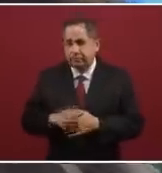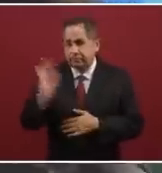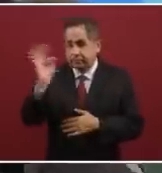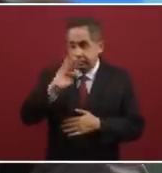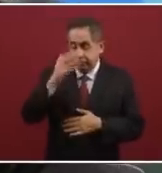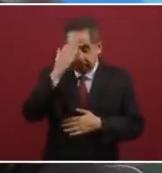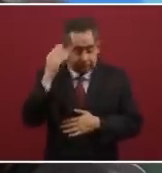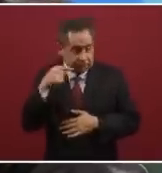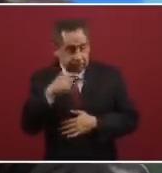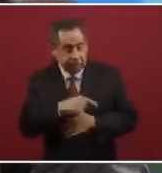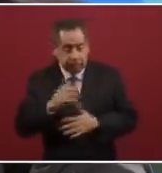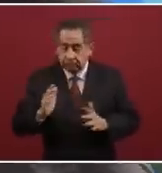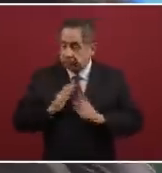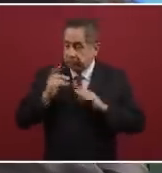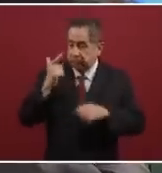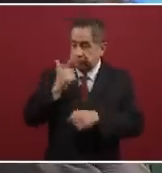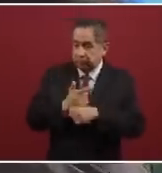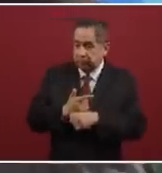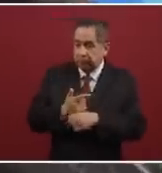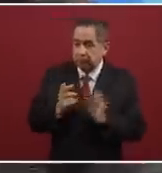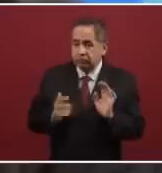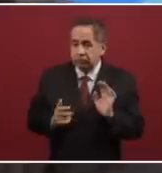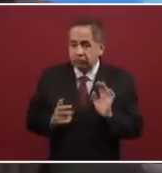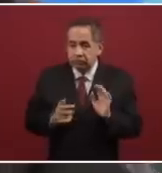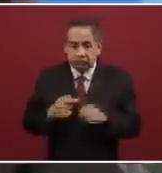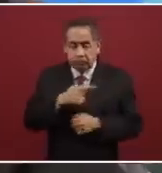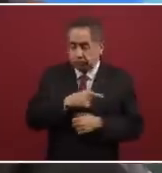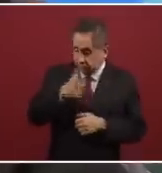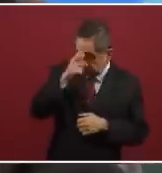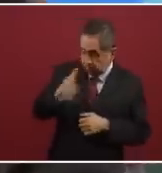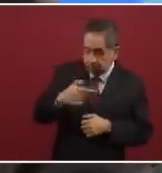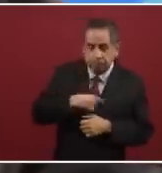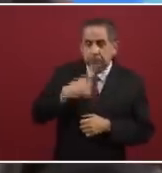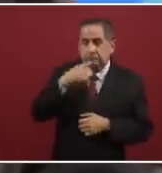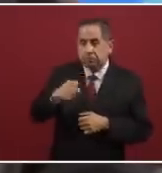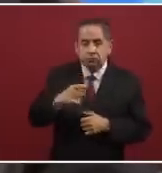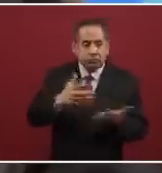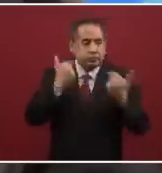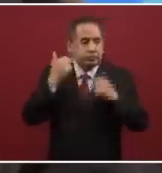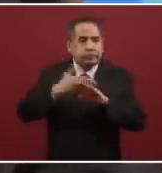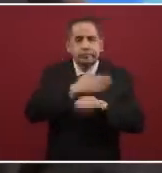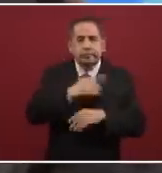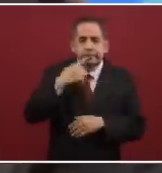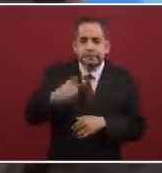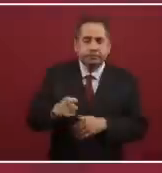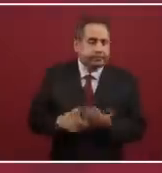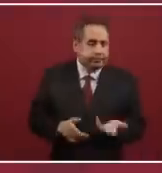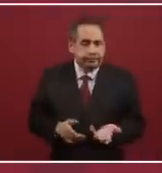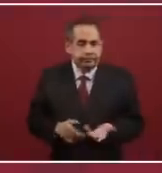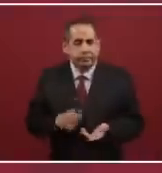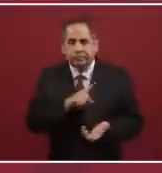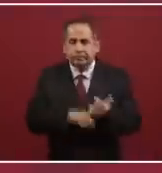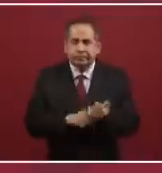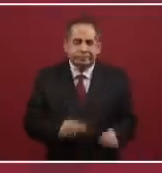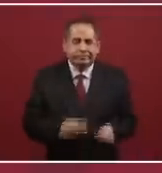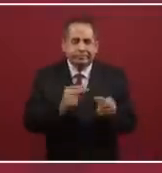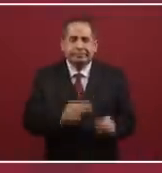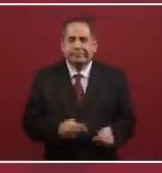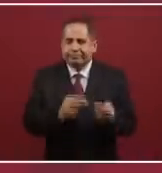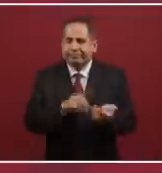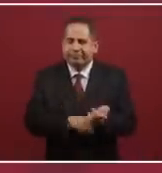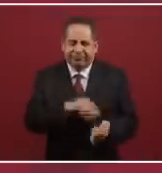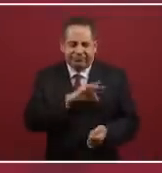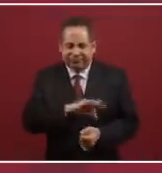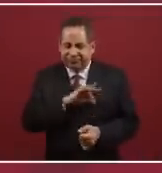y les sorprendiese, tendrían que haber hecho alguna denuncia. Pero en este caso no hay ninguna denuncia. Es evidente que es un negocio y es un negocio mucho,